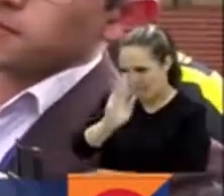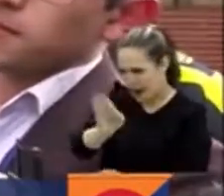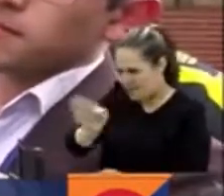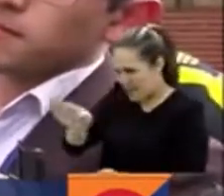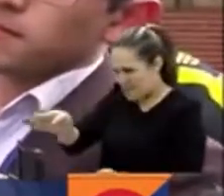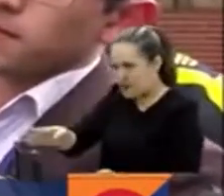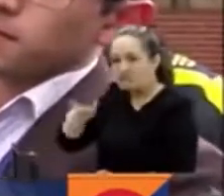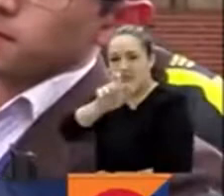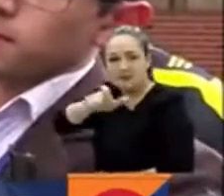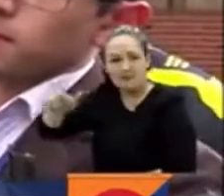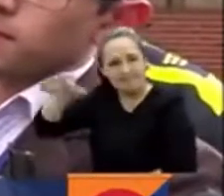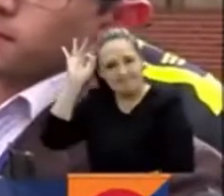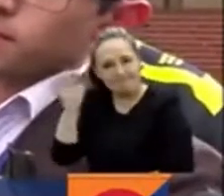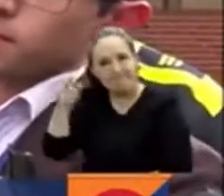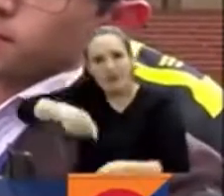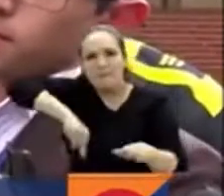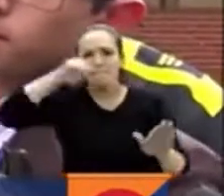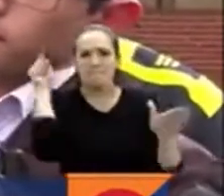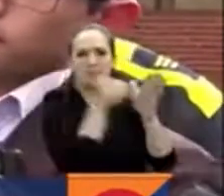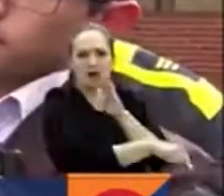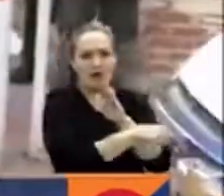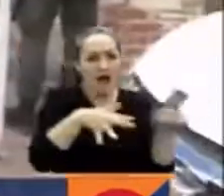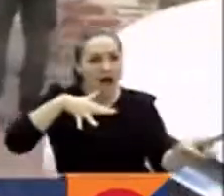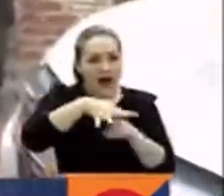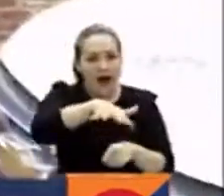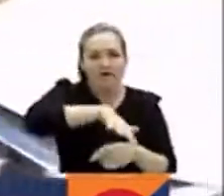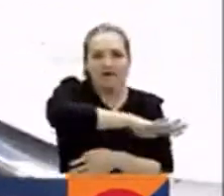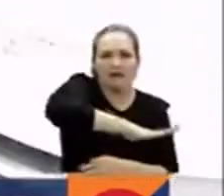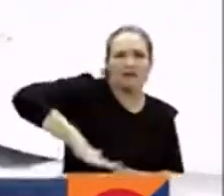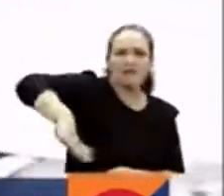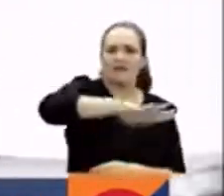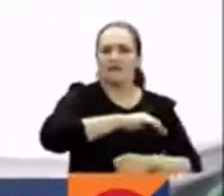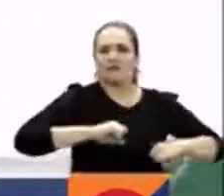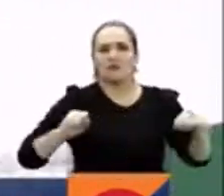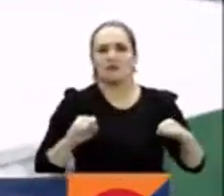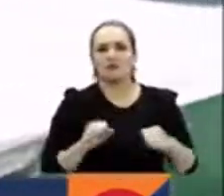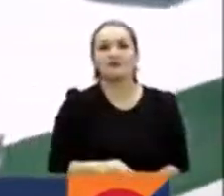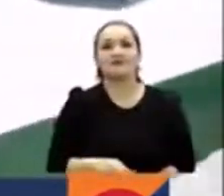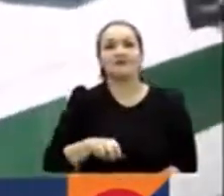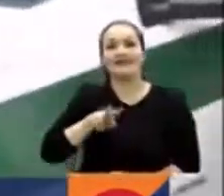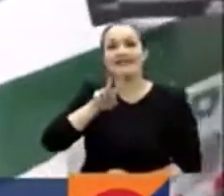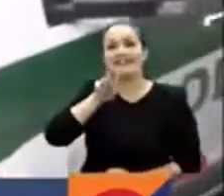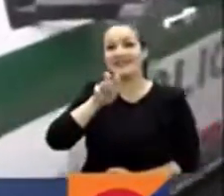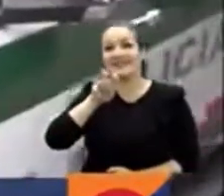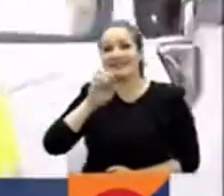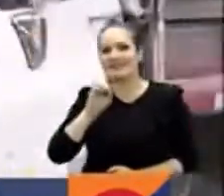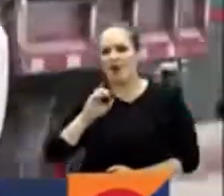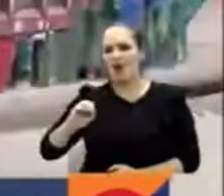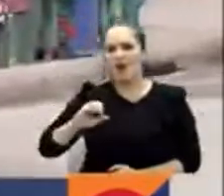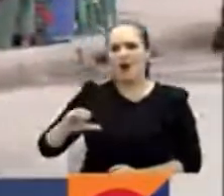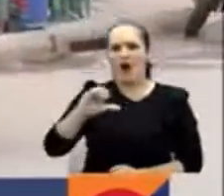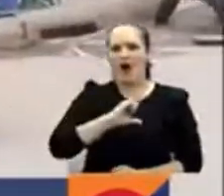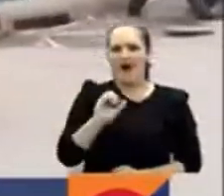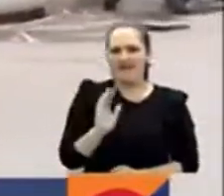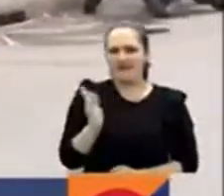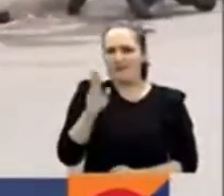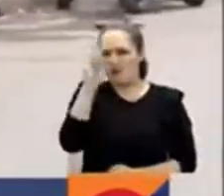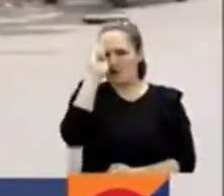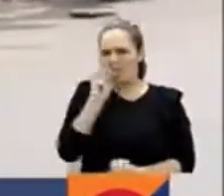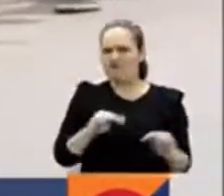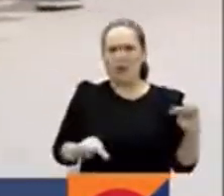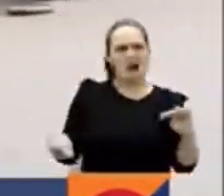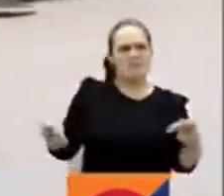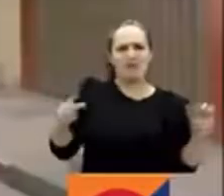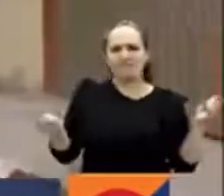estos criminales que están haciendo afectación en ese sector específico de la ciudad. 70 hombres y mujeres hacen presencia estratégica por toda la localidad de